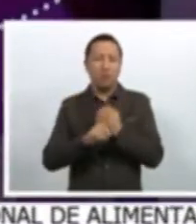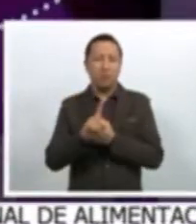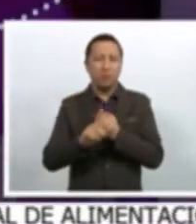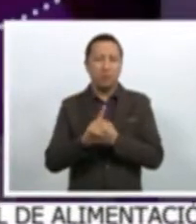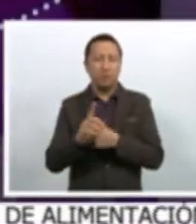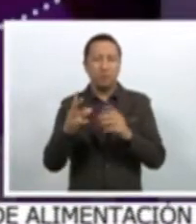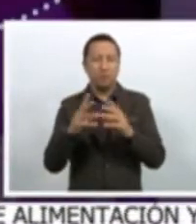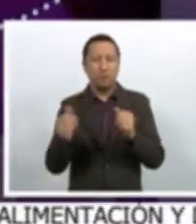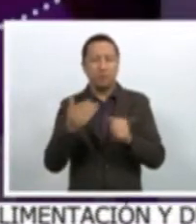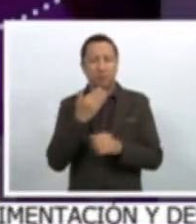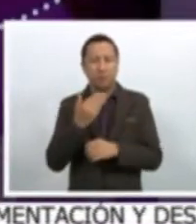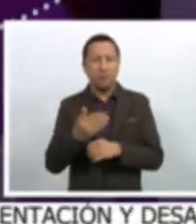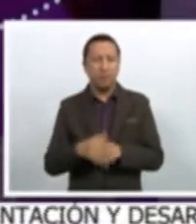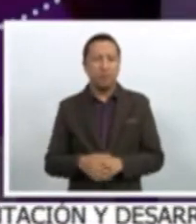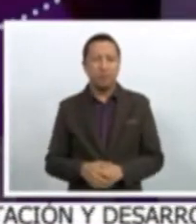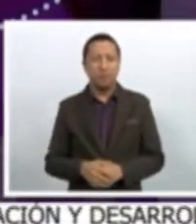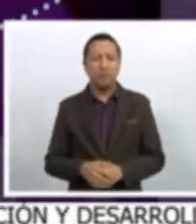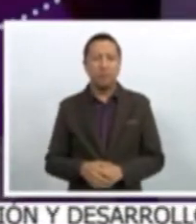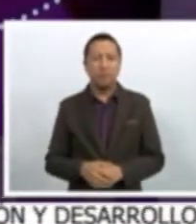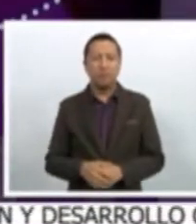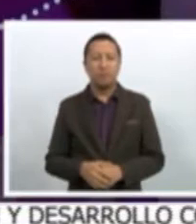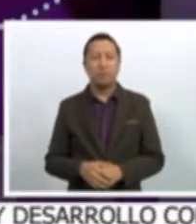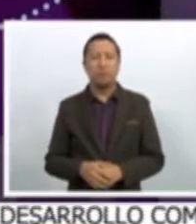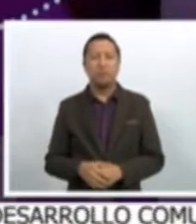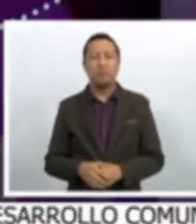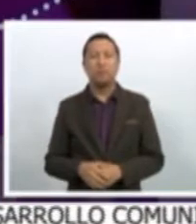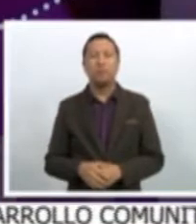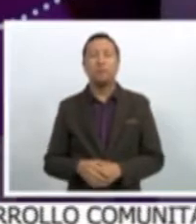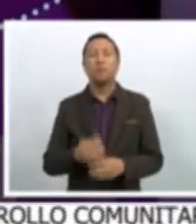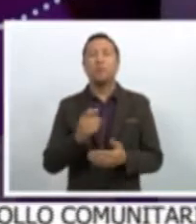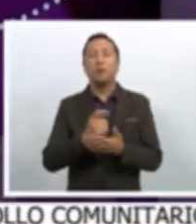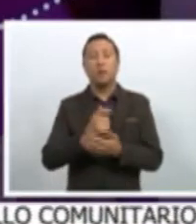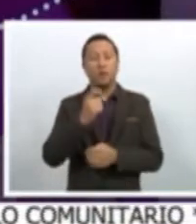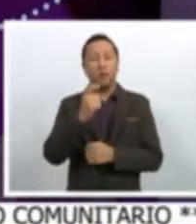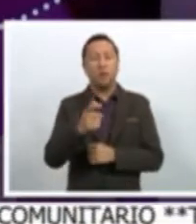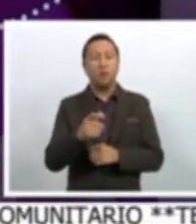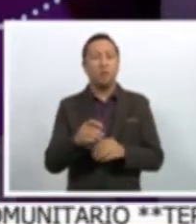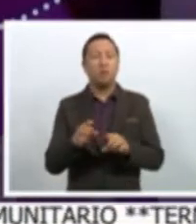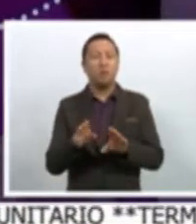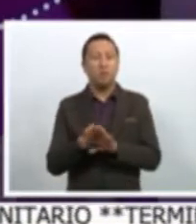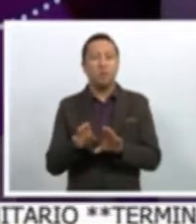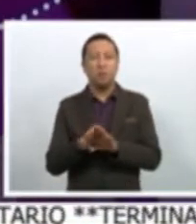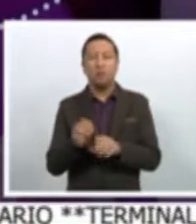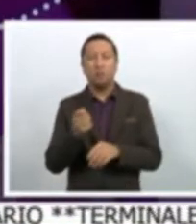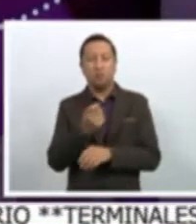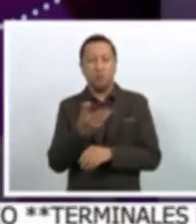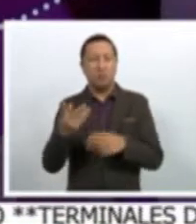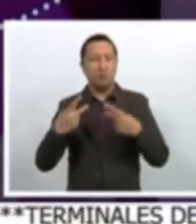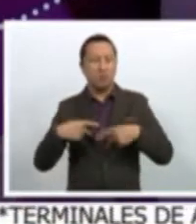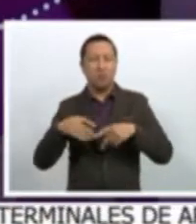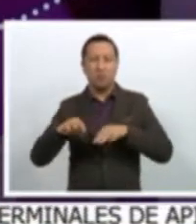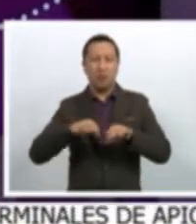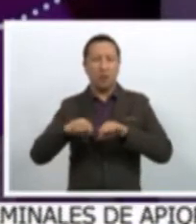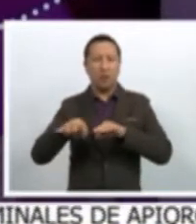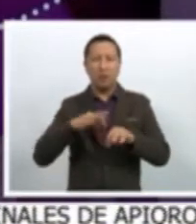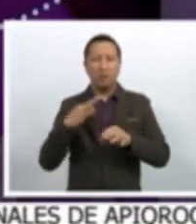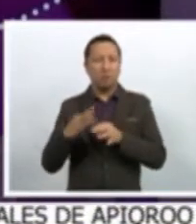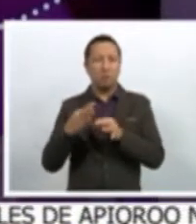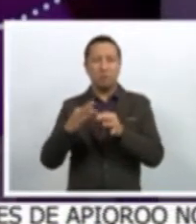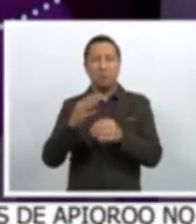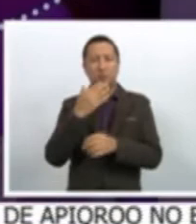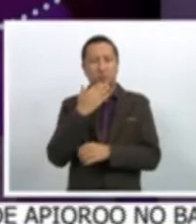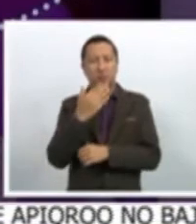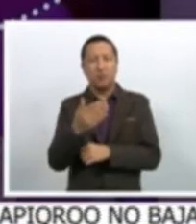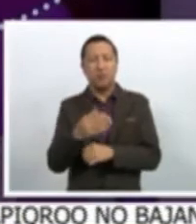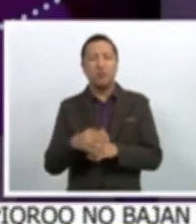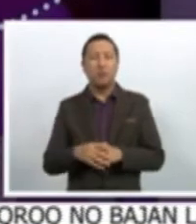más noticias, el reparto de utilidades es un derecho que se han ganado a pulso los trabajadores asalariados y este debe prevalecer sin restricciones, así